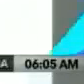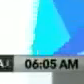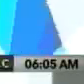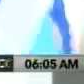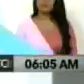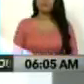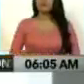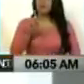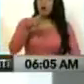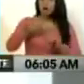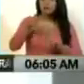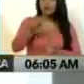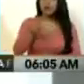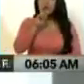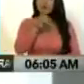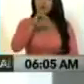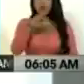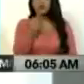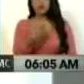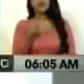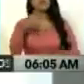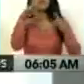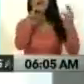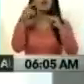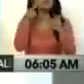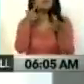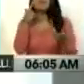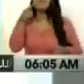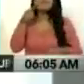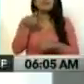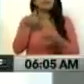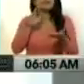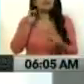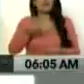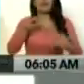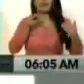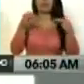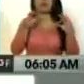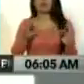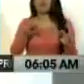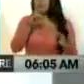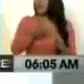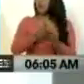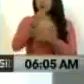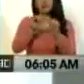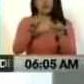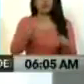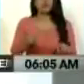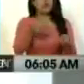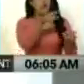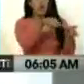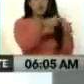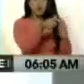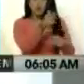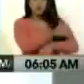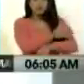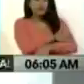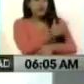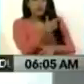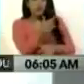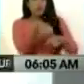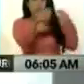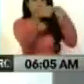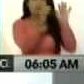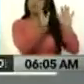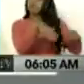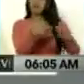Johnny Jiménez nos dice: buenos días. El diálogo es un imperativo ético que debe mantenerse a pesar de la inmoralidad de la mesa de la Unidad